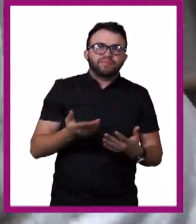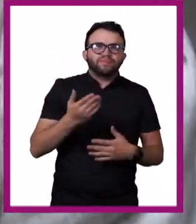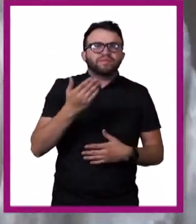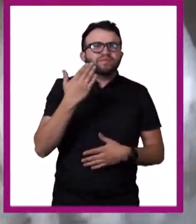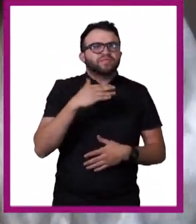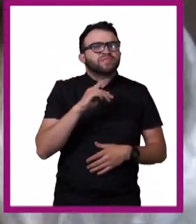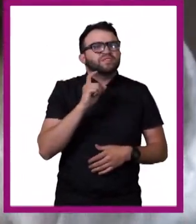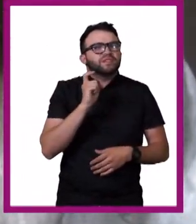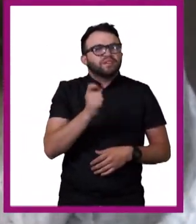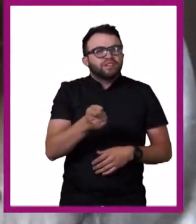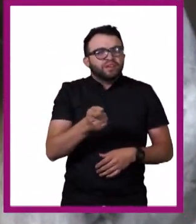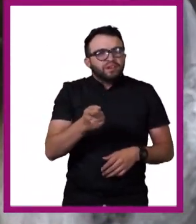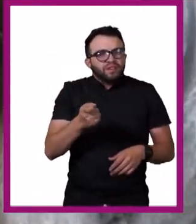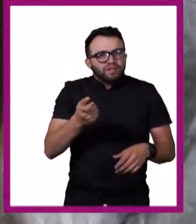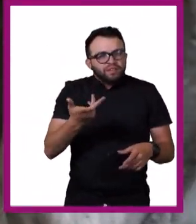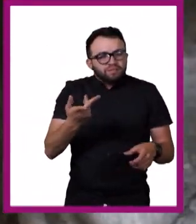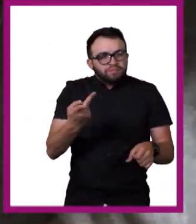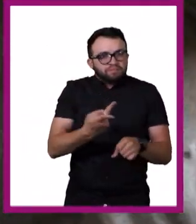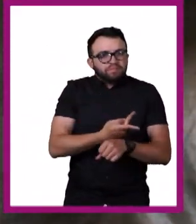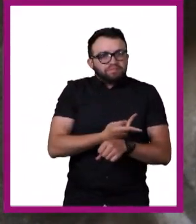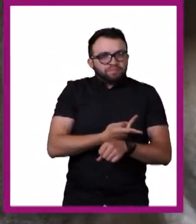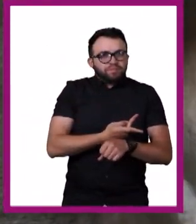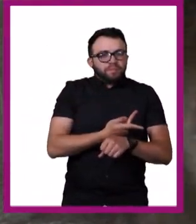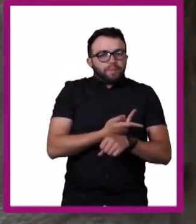¿Sabes qué pasa? Que